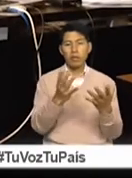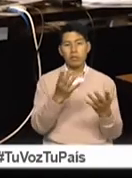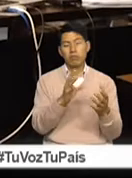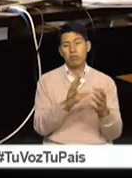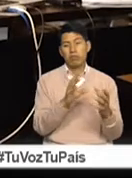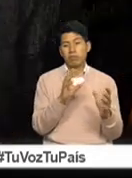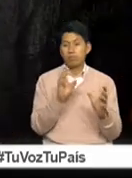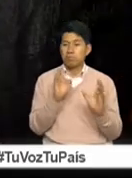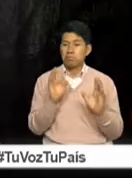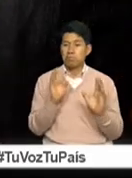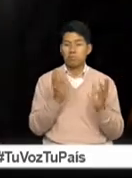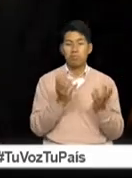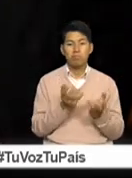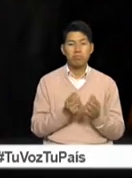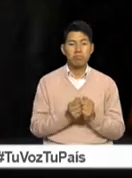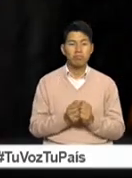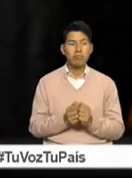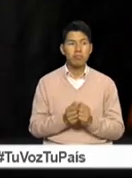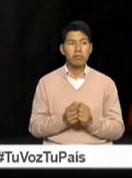visita